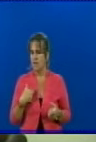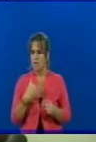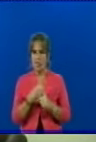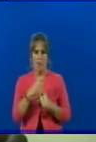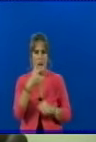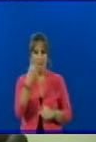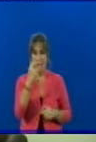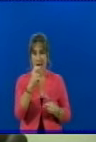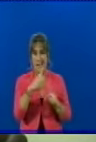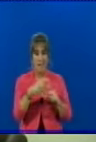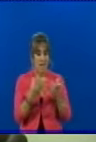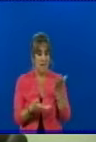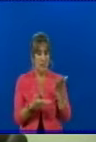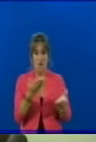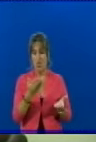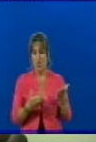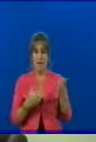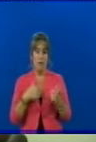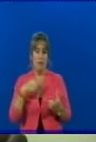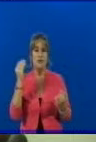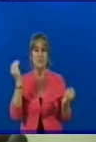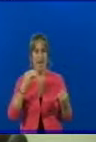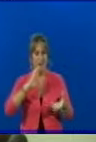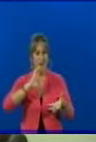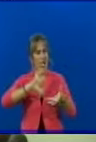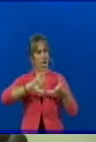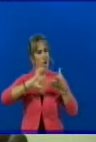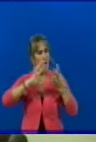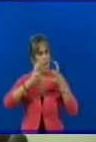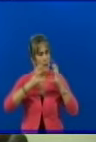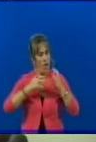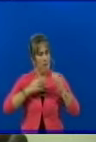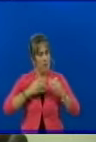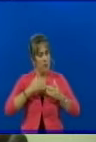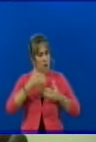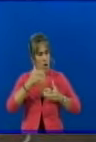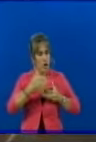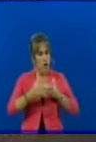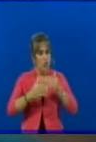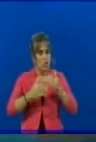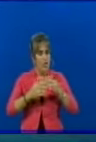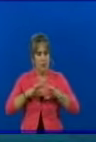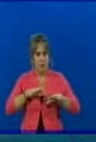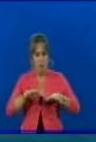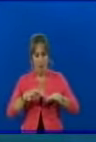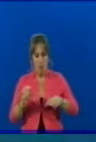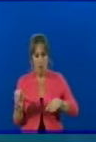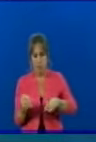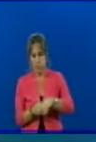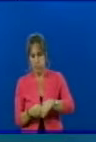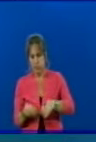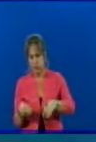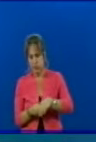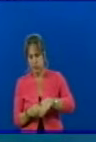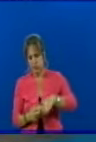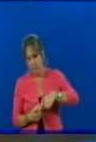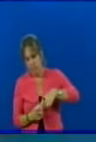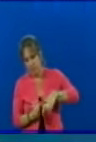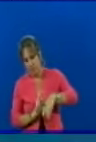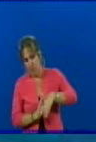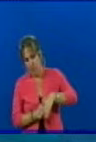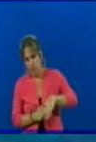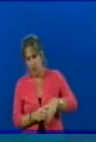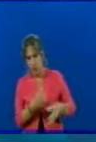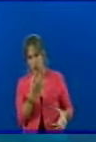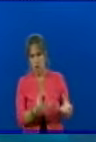por lo complejo que es el proceso como tal de embutir, cocinar y